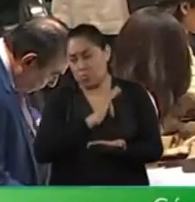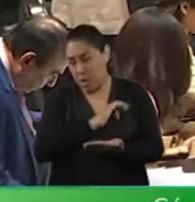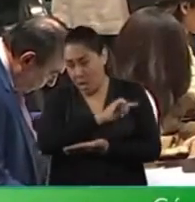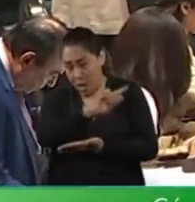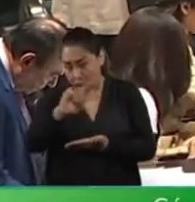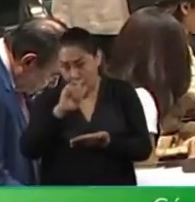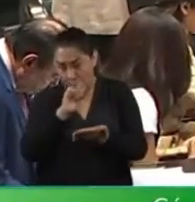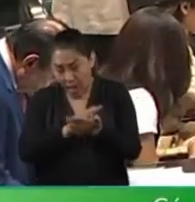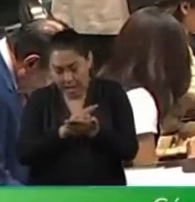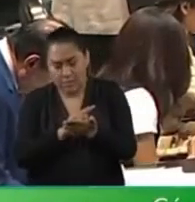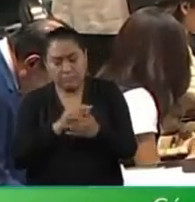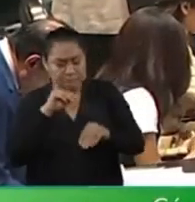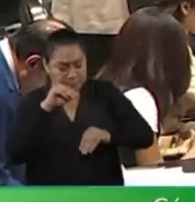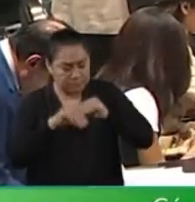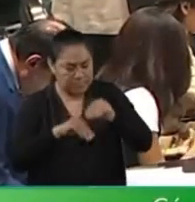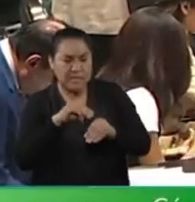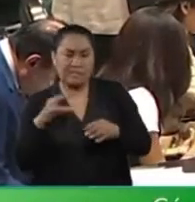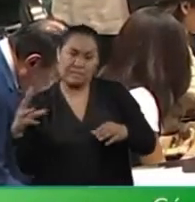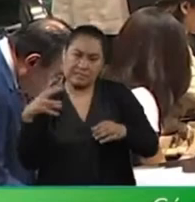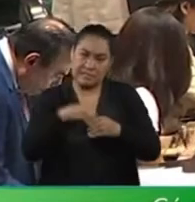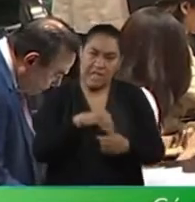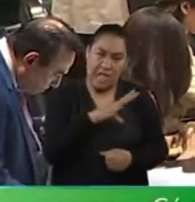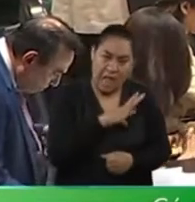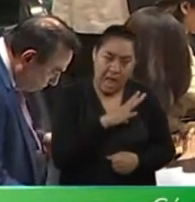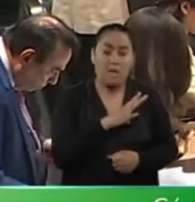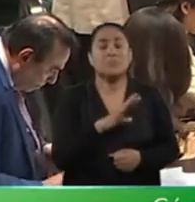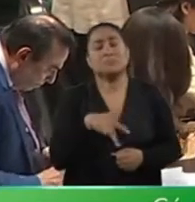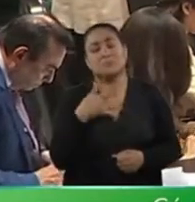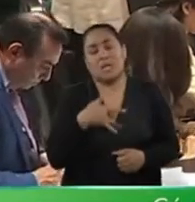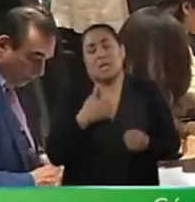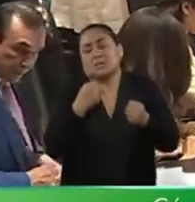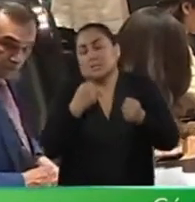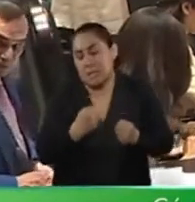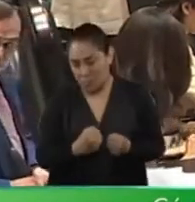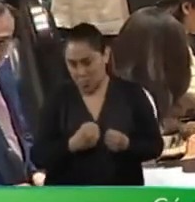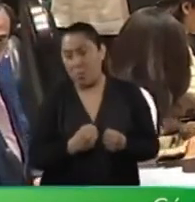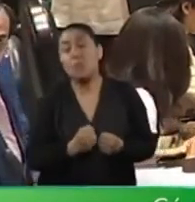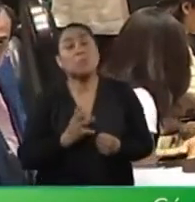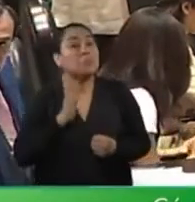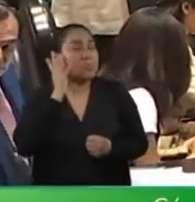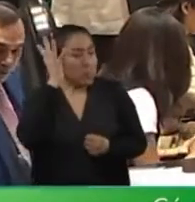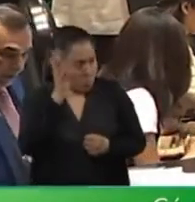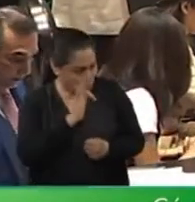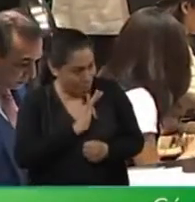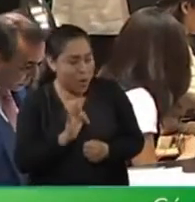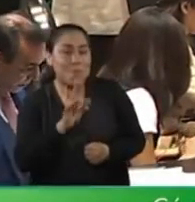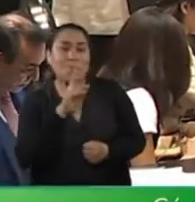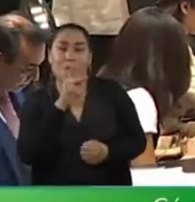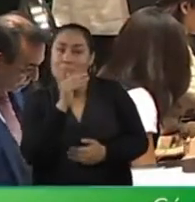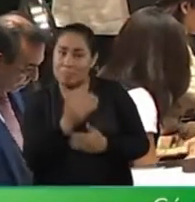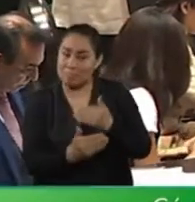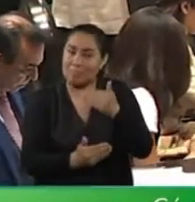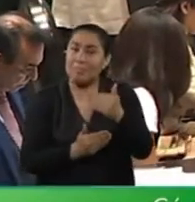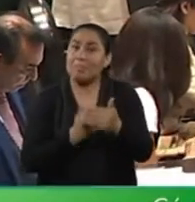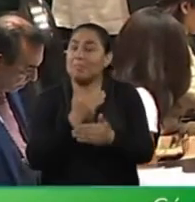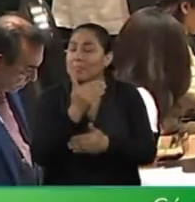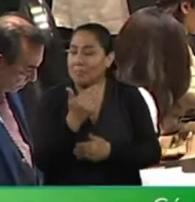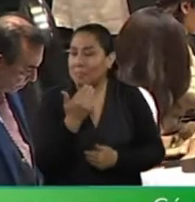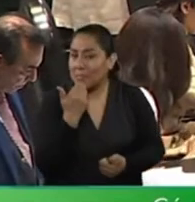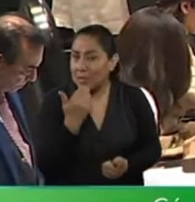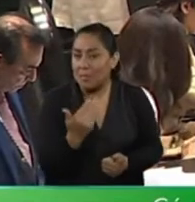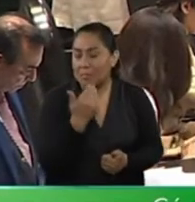con inclusión en serio, estoy segura de que comenzaremos a avanzar en la ruta correcta